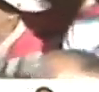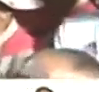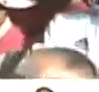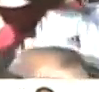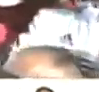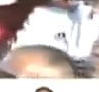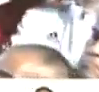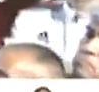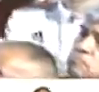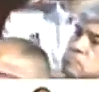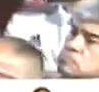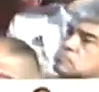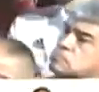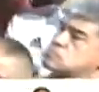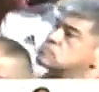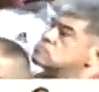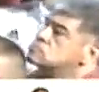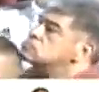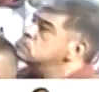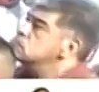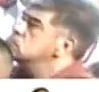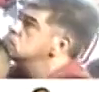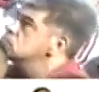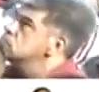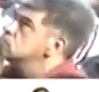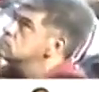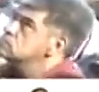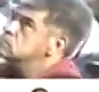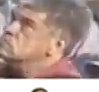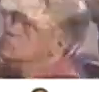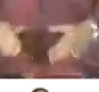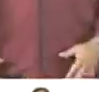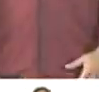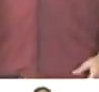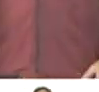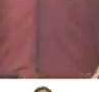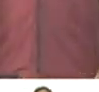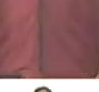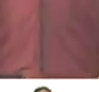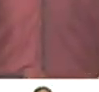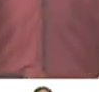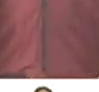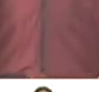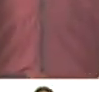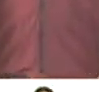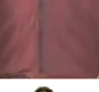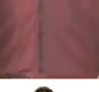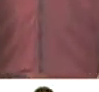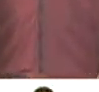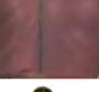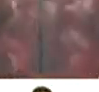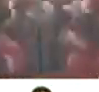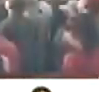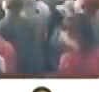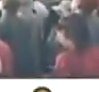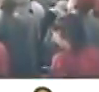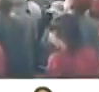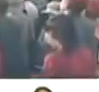por la independencia, por la soberanía. Si estuviera en la presidencia de la República, alguien que